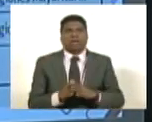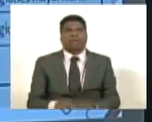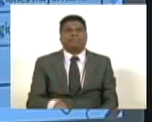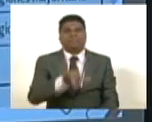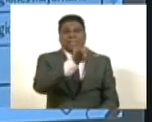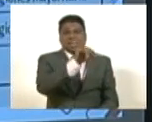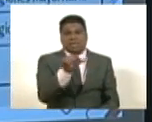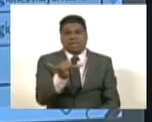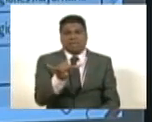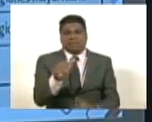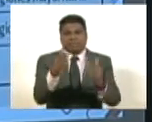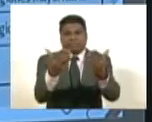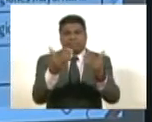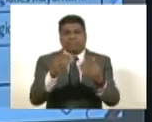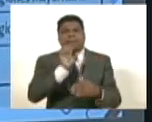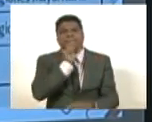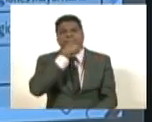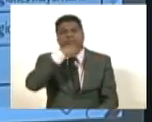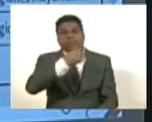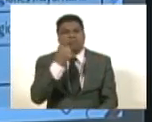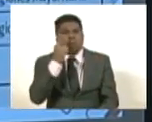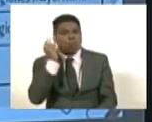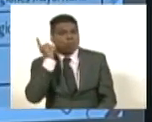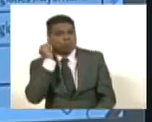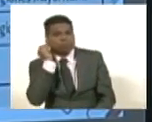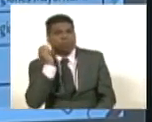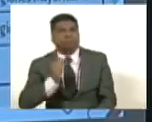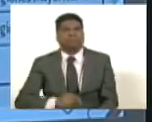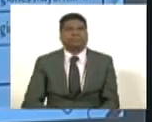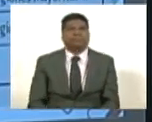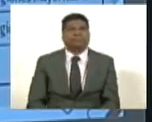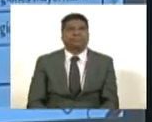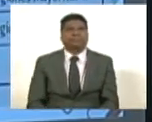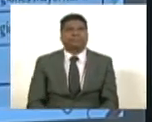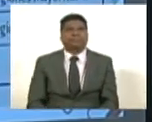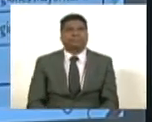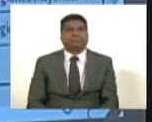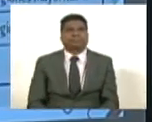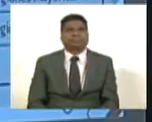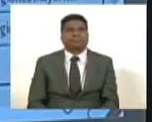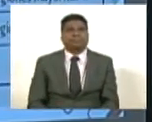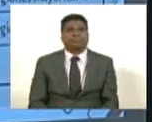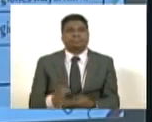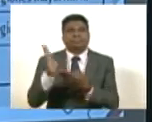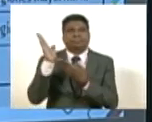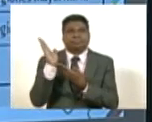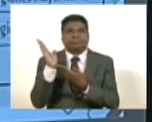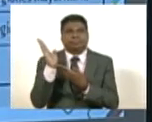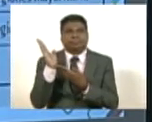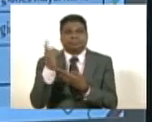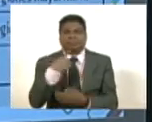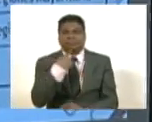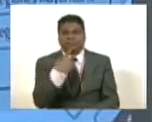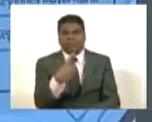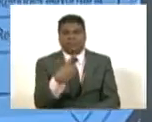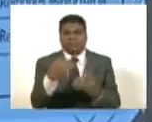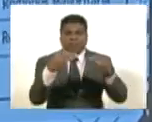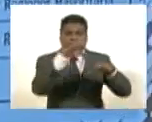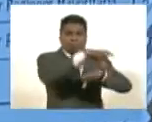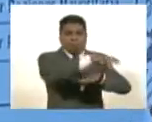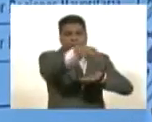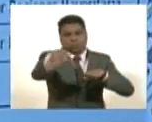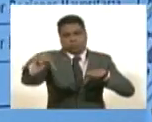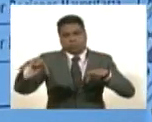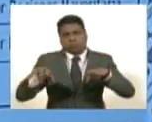el caso de las pensionadas y los pensionados, la configuración se establece por